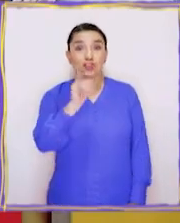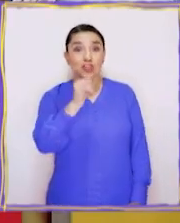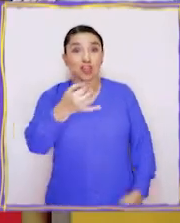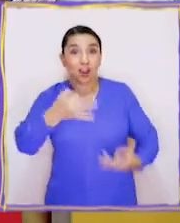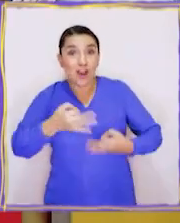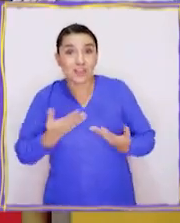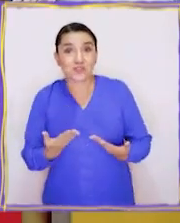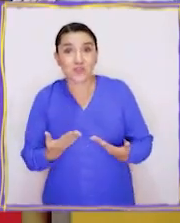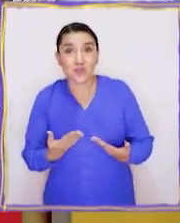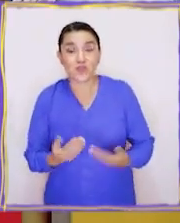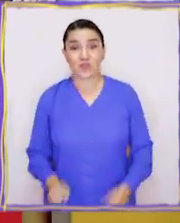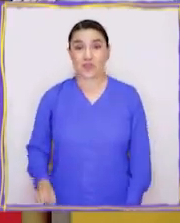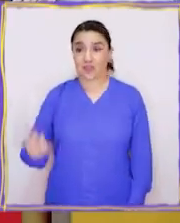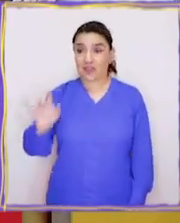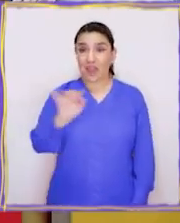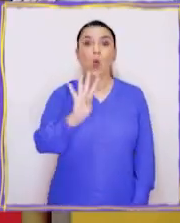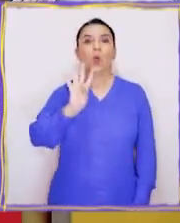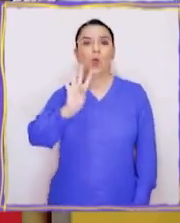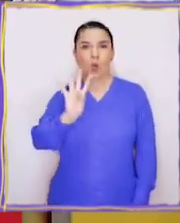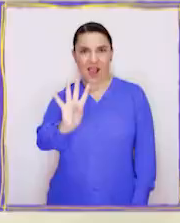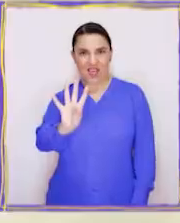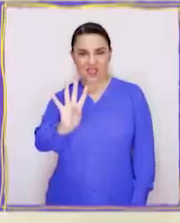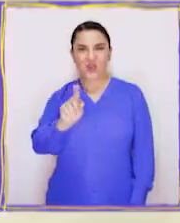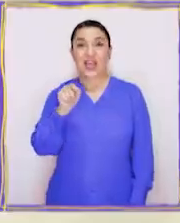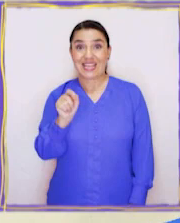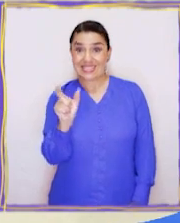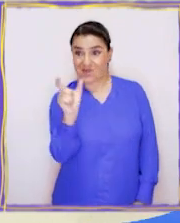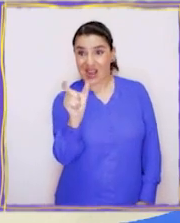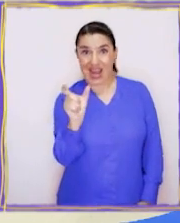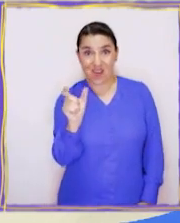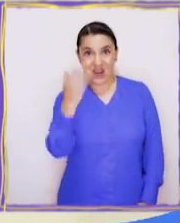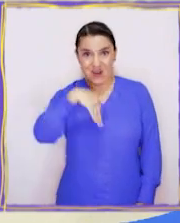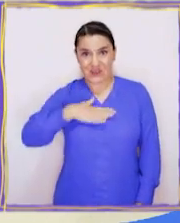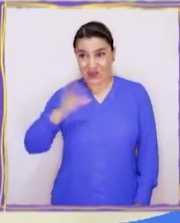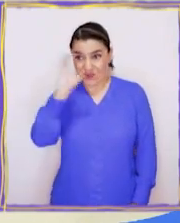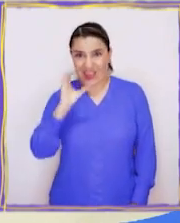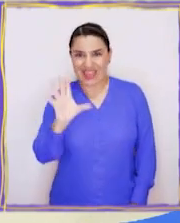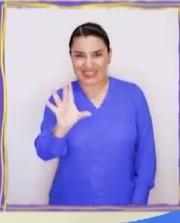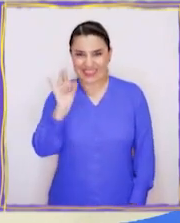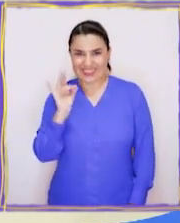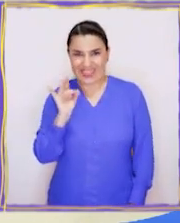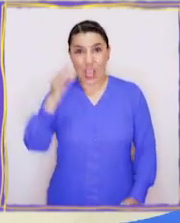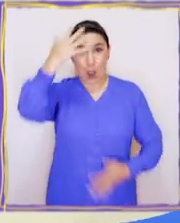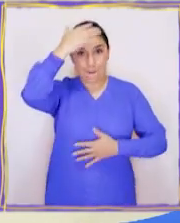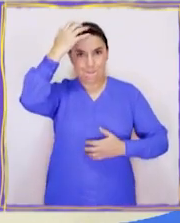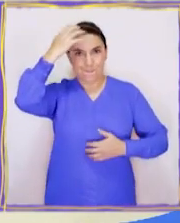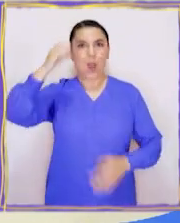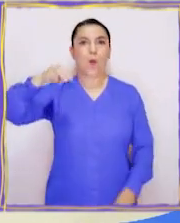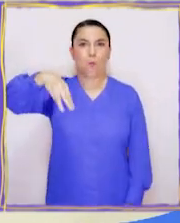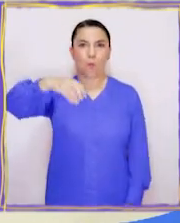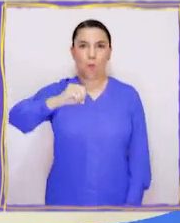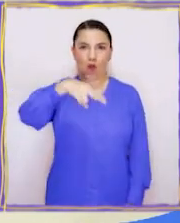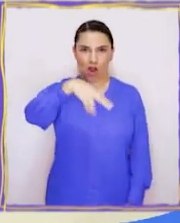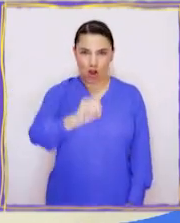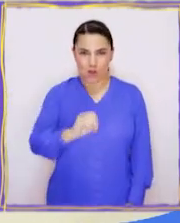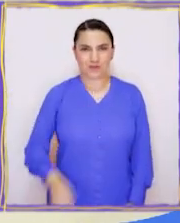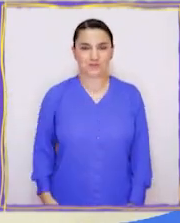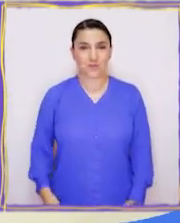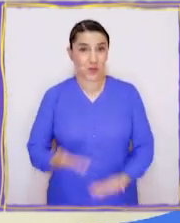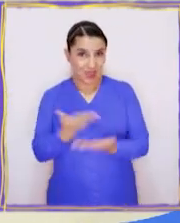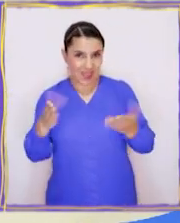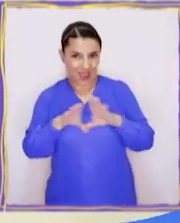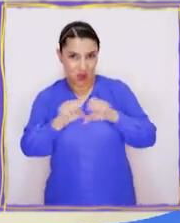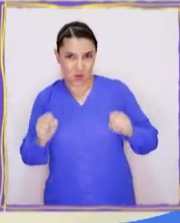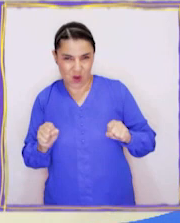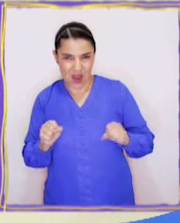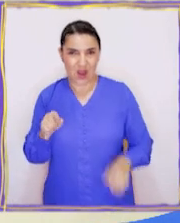¡Toda la razón! Tiene 4 letras. Esta es la palabra que estamos buscando. Mono. ¿Les parece si seguimos